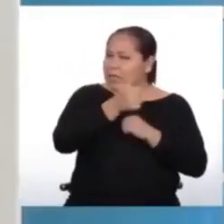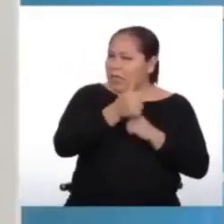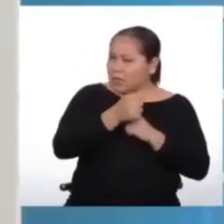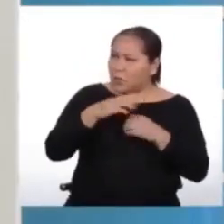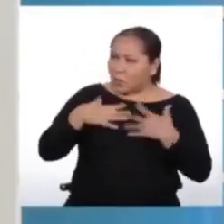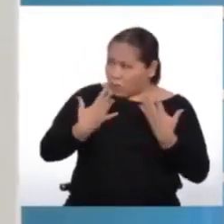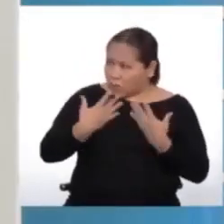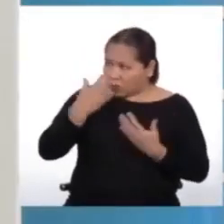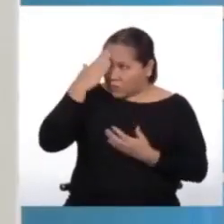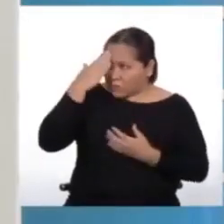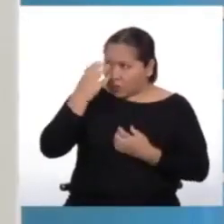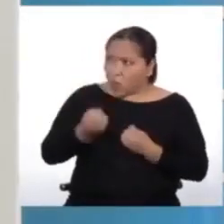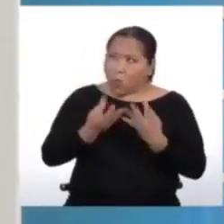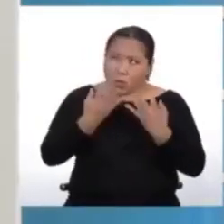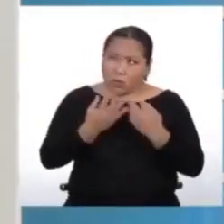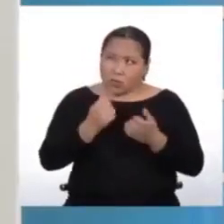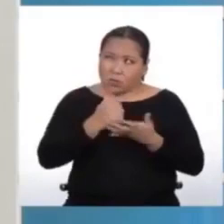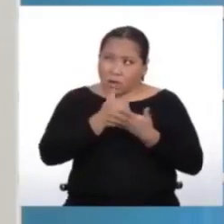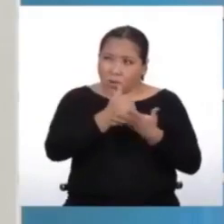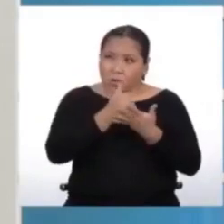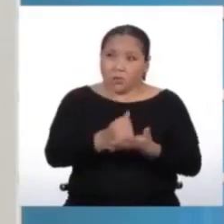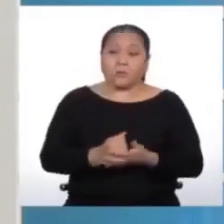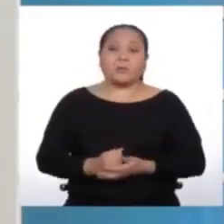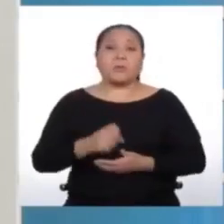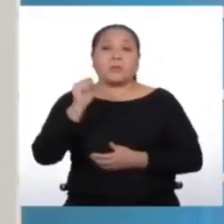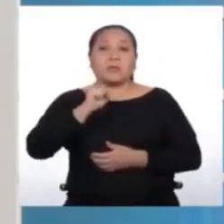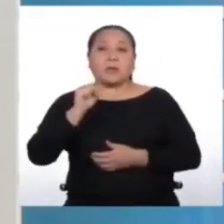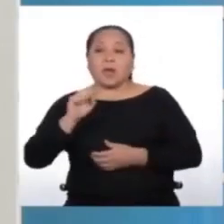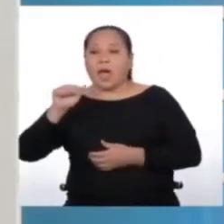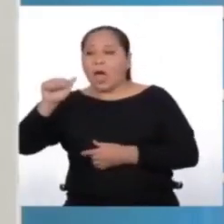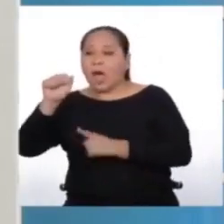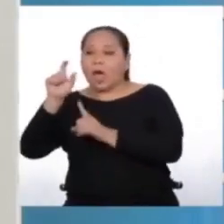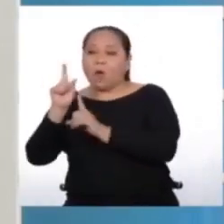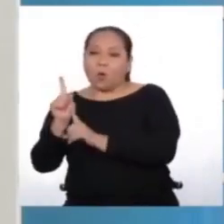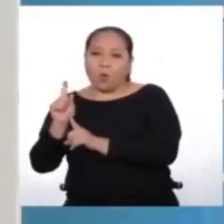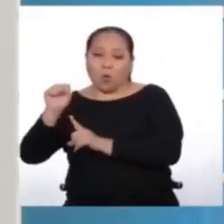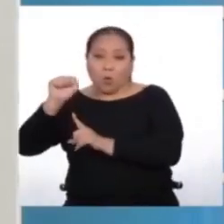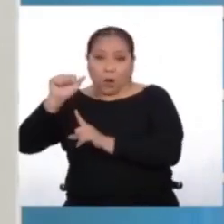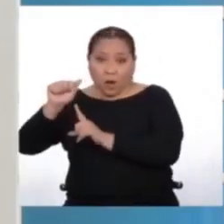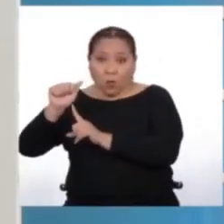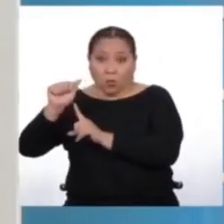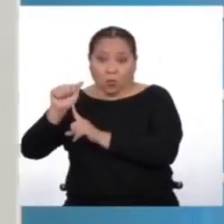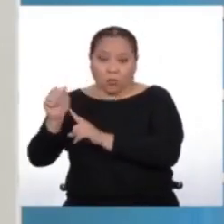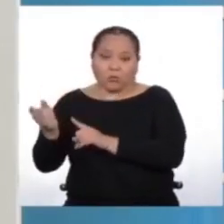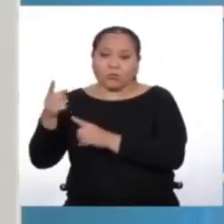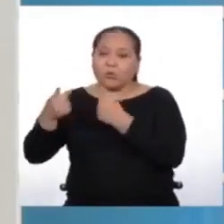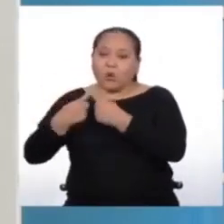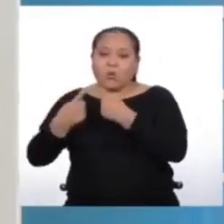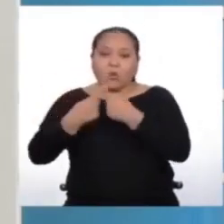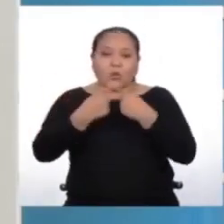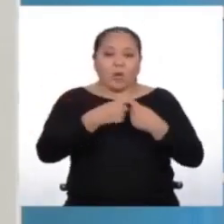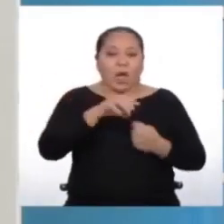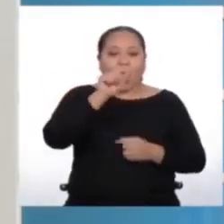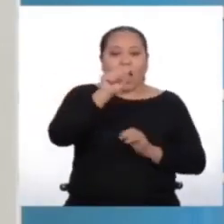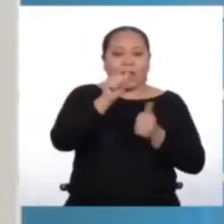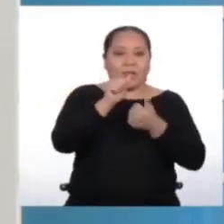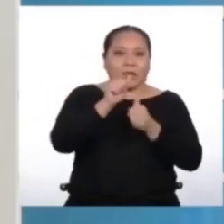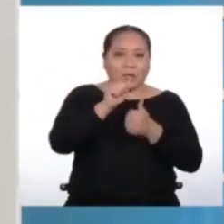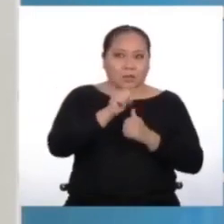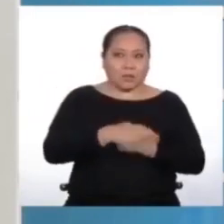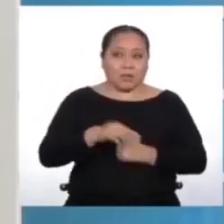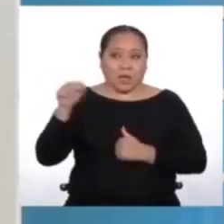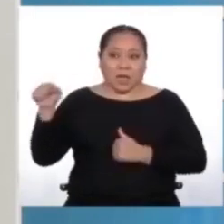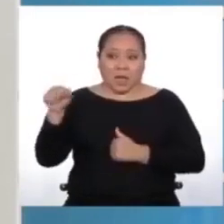que sí. Podríamos comenzar en A sub 1 y multiplicar por 3 cada número hasta llegar a A sub 10, que es el día 10.